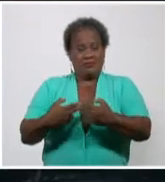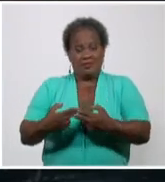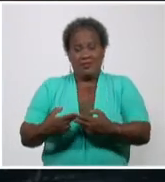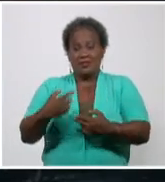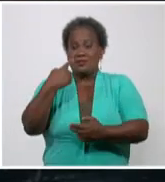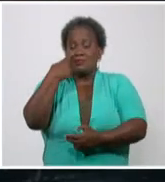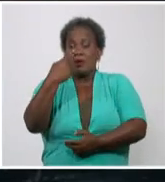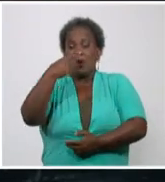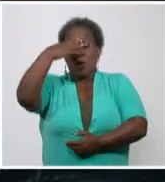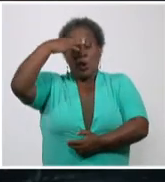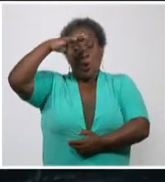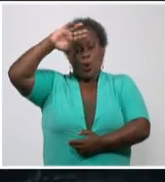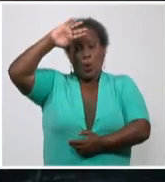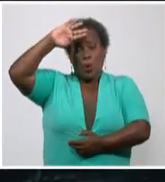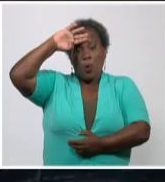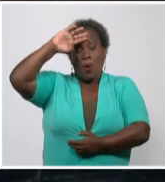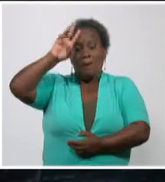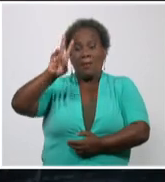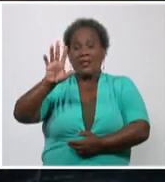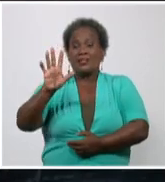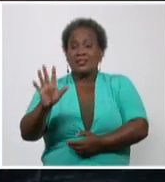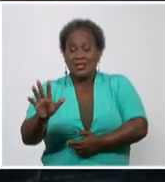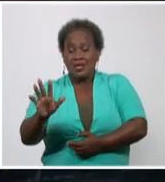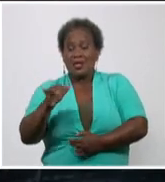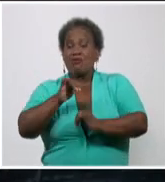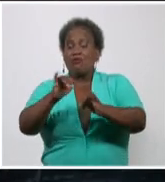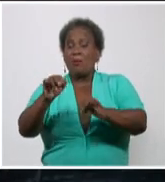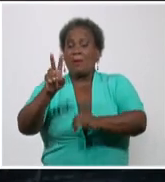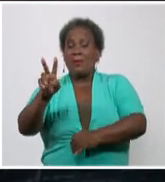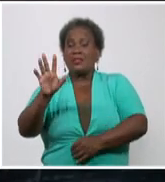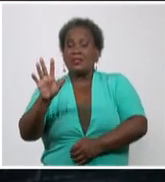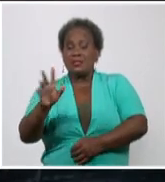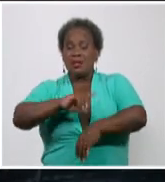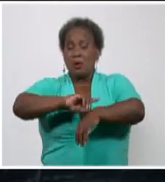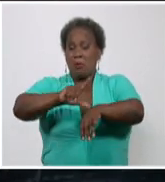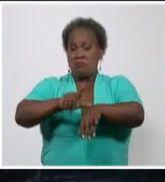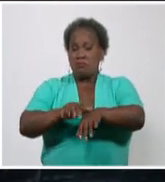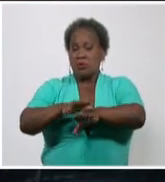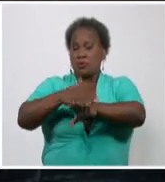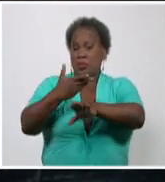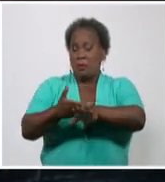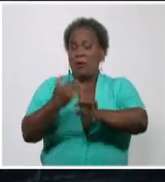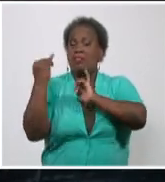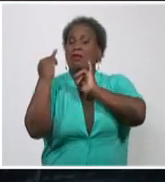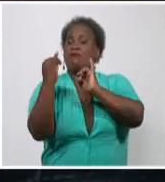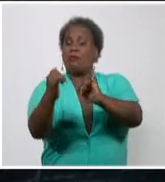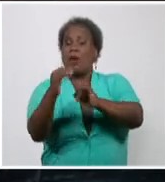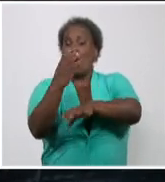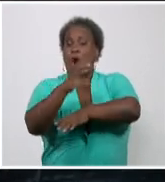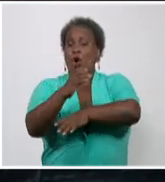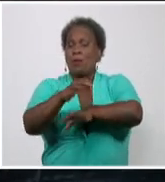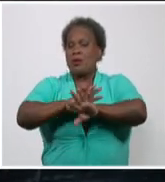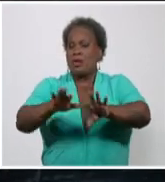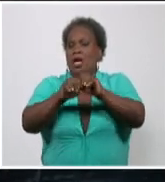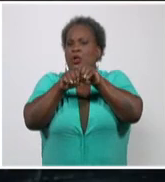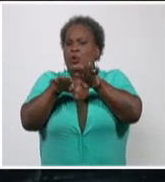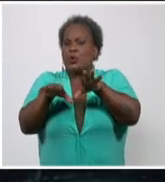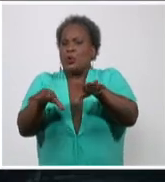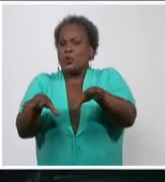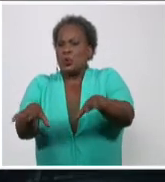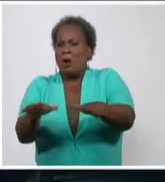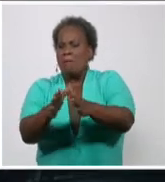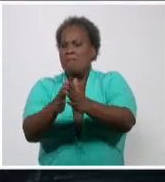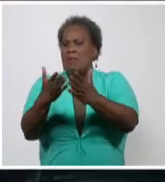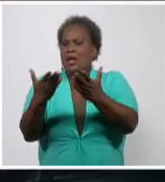la parte cubana, solo 25 minutos después de ella la comunicación a la Cancillería colombiana, ya se esparcía el rumor de periódico